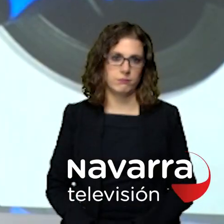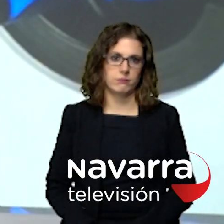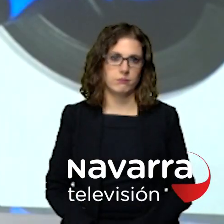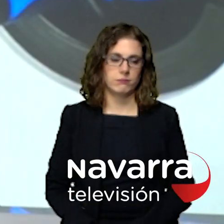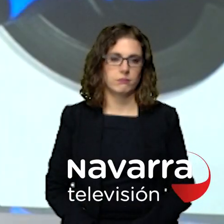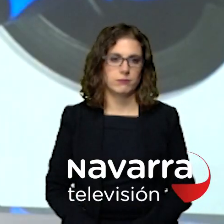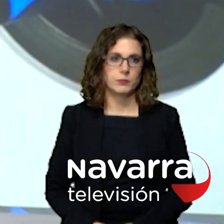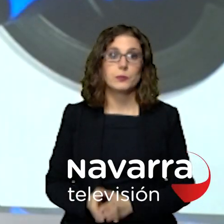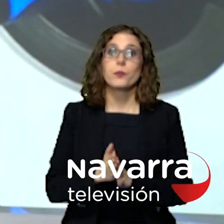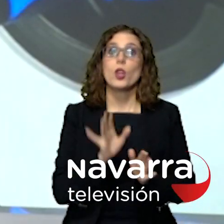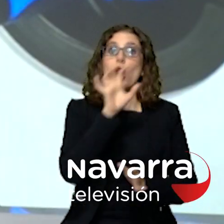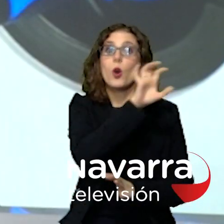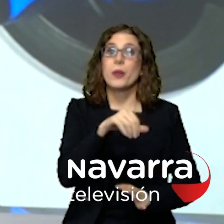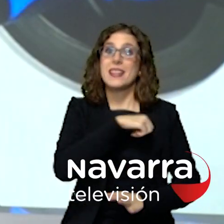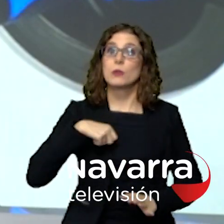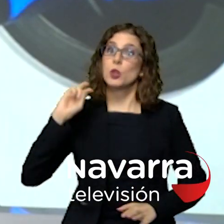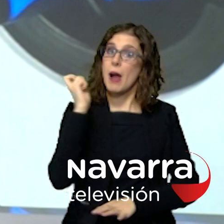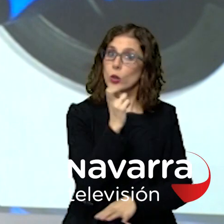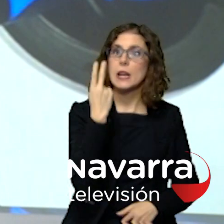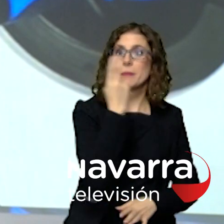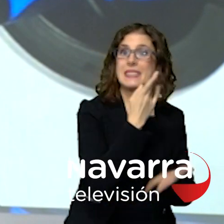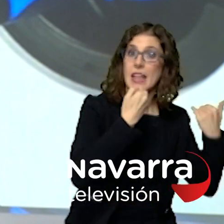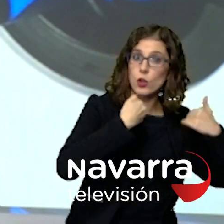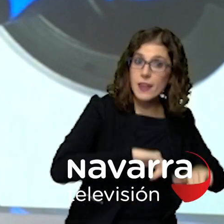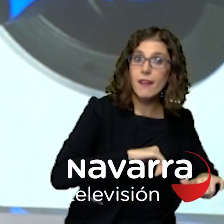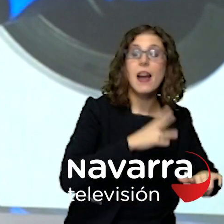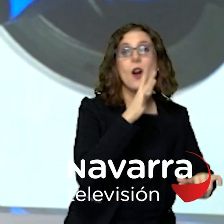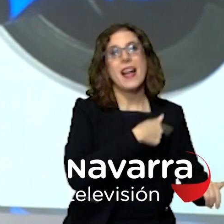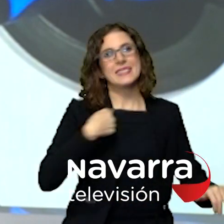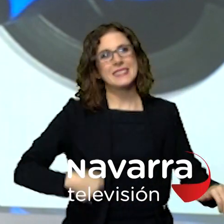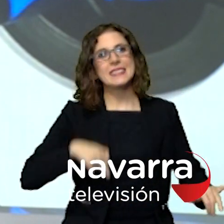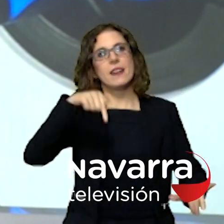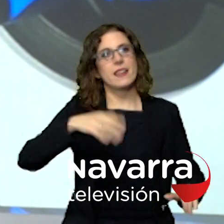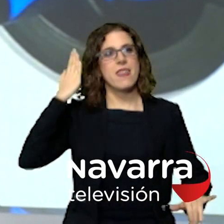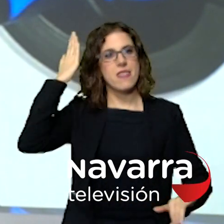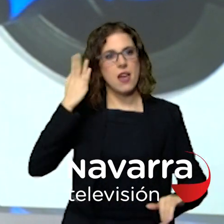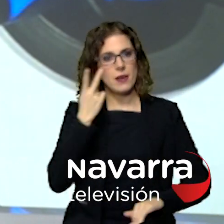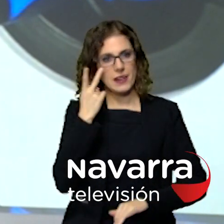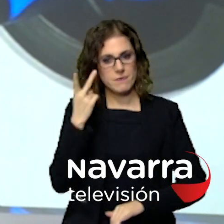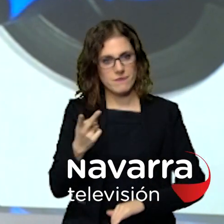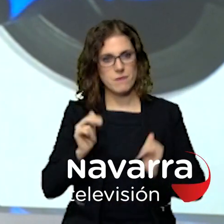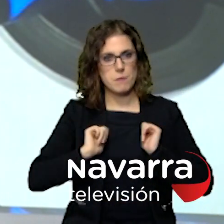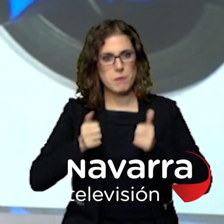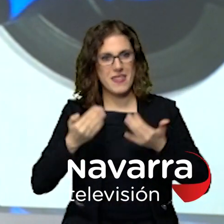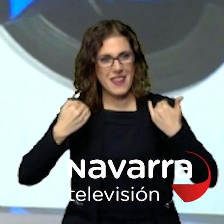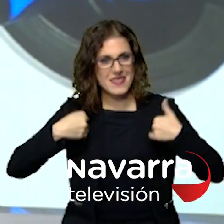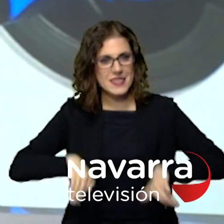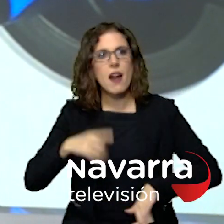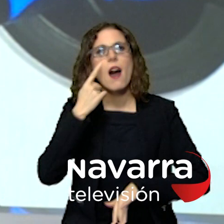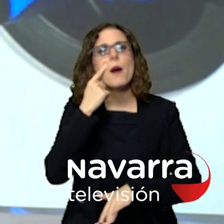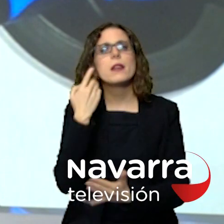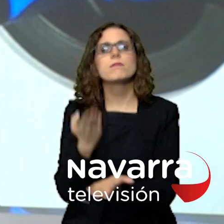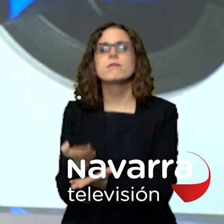Tras visitar otras comunidades autónomas, esa delegación china ya ha comenzado la visita a las compañías navarras para comprobar la